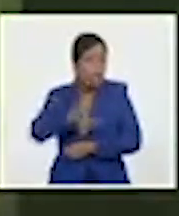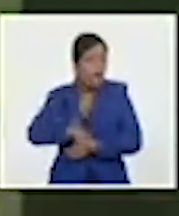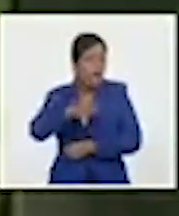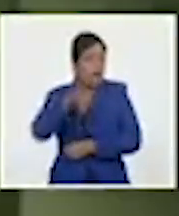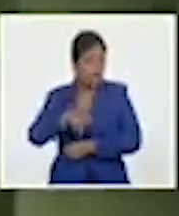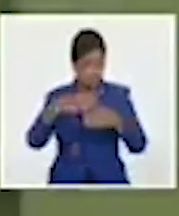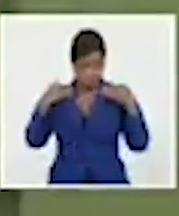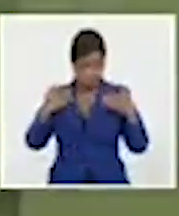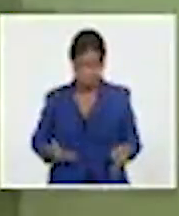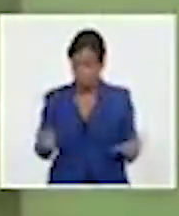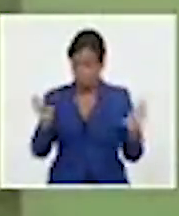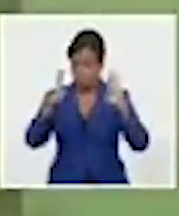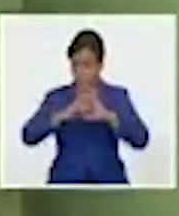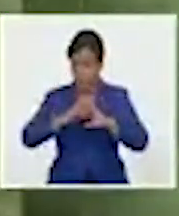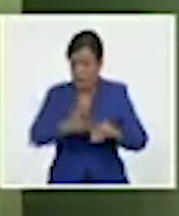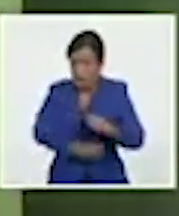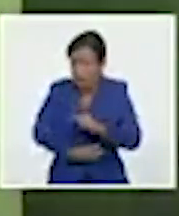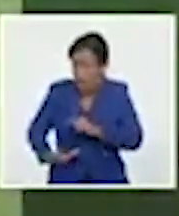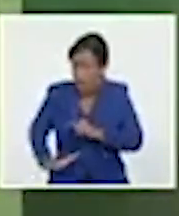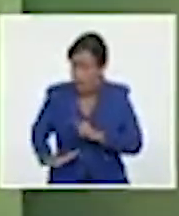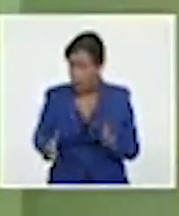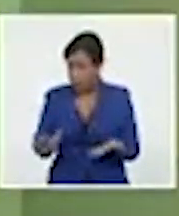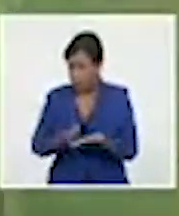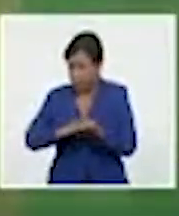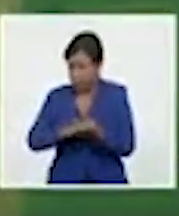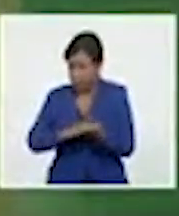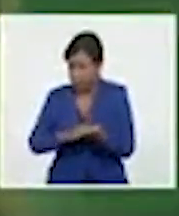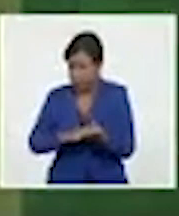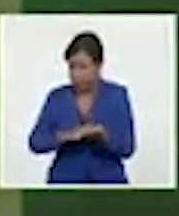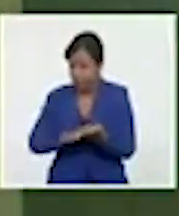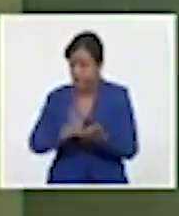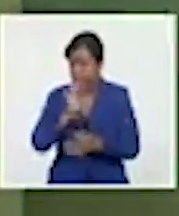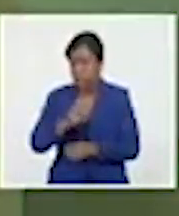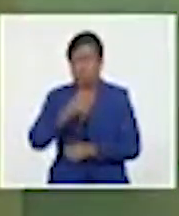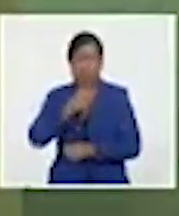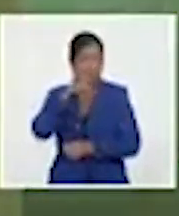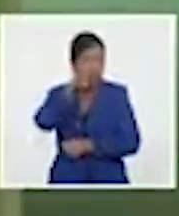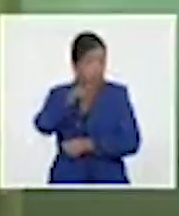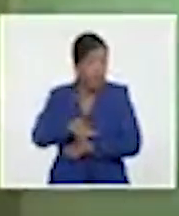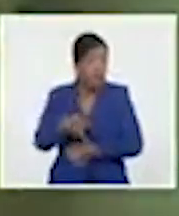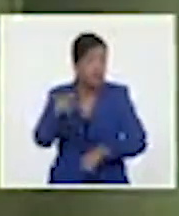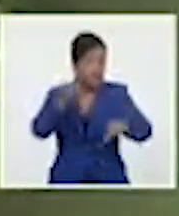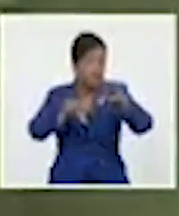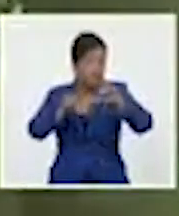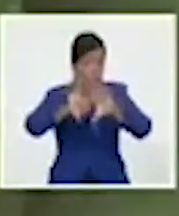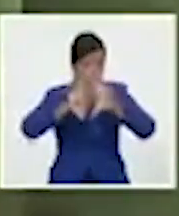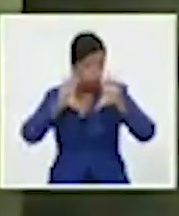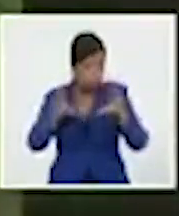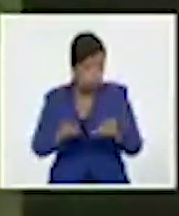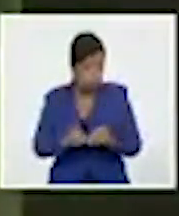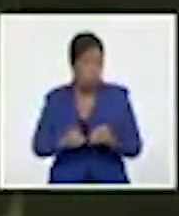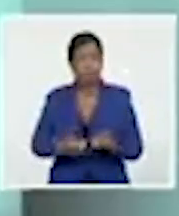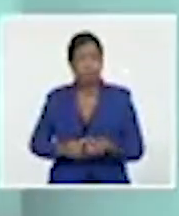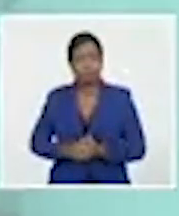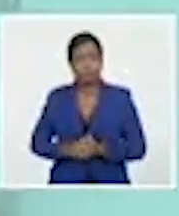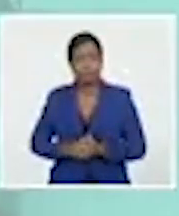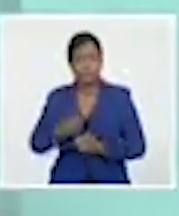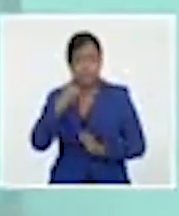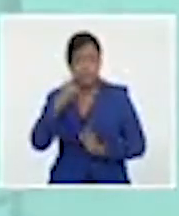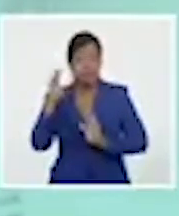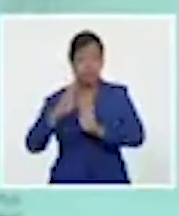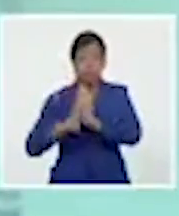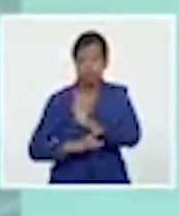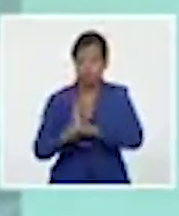médico ustedes conocen que guía al paciente por la sala de esta manera sin soltarle el brazo. ¿Se trata de un